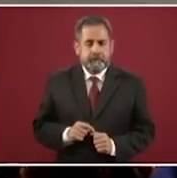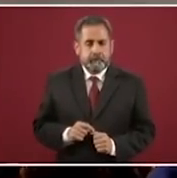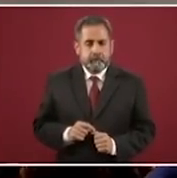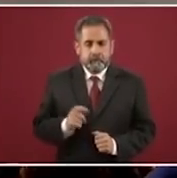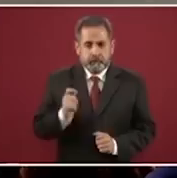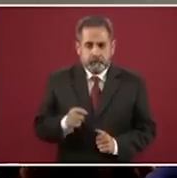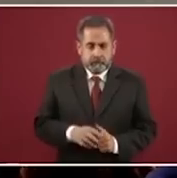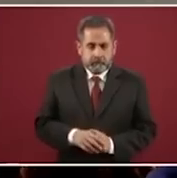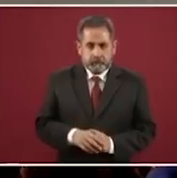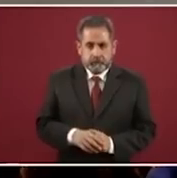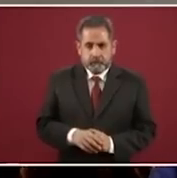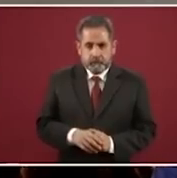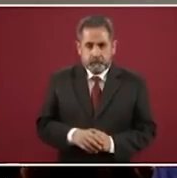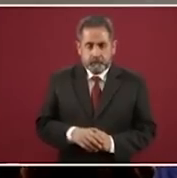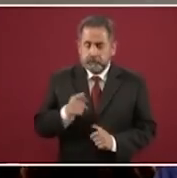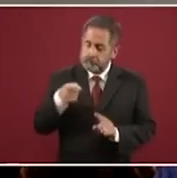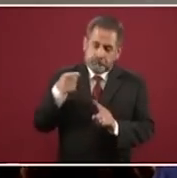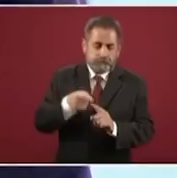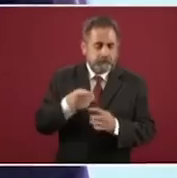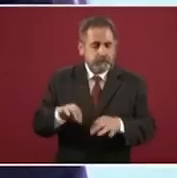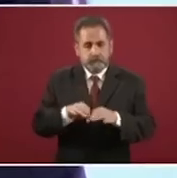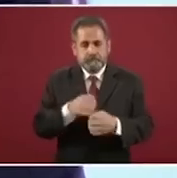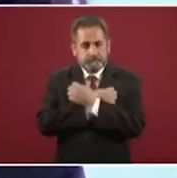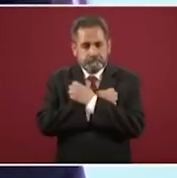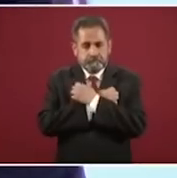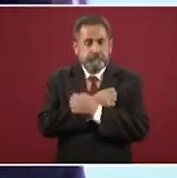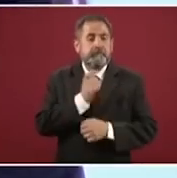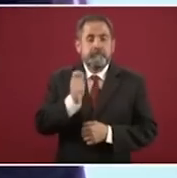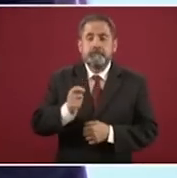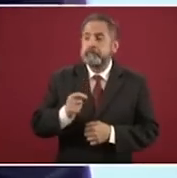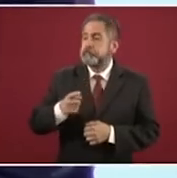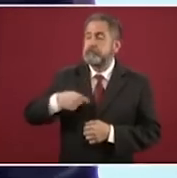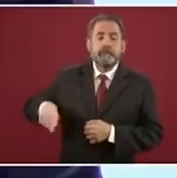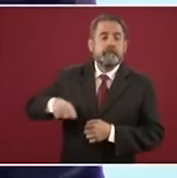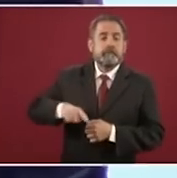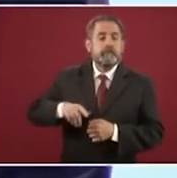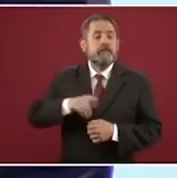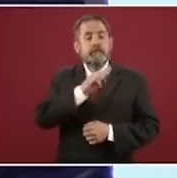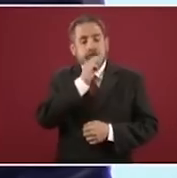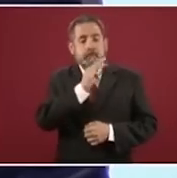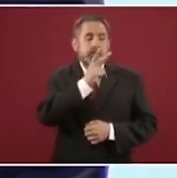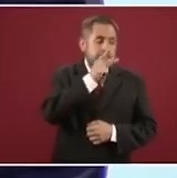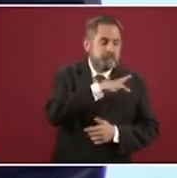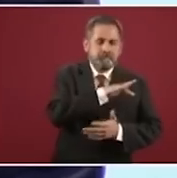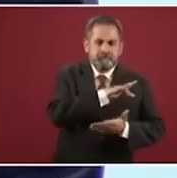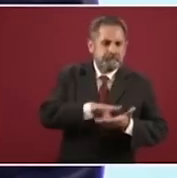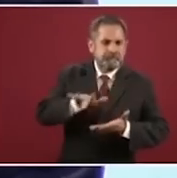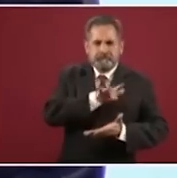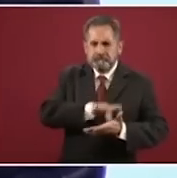que es la educación. Y se cuenta con el apoyo de madres, padres de